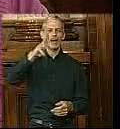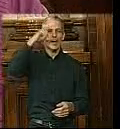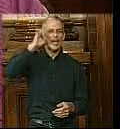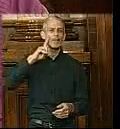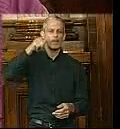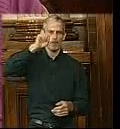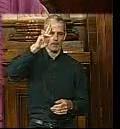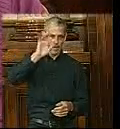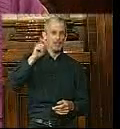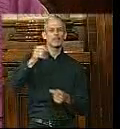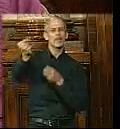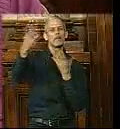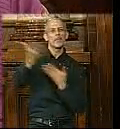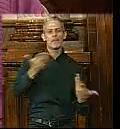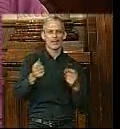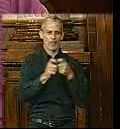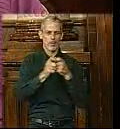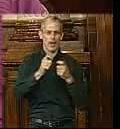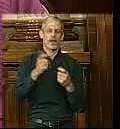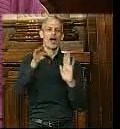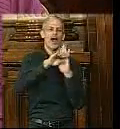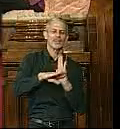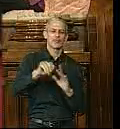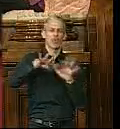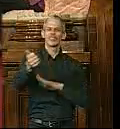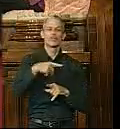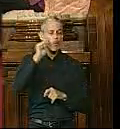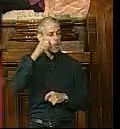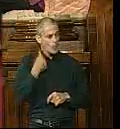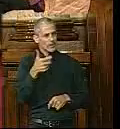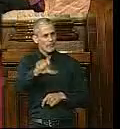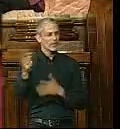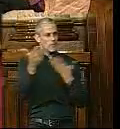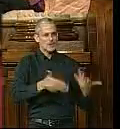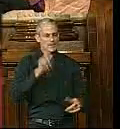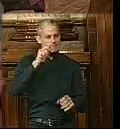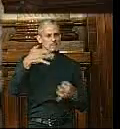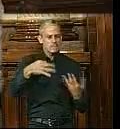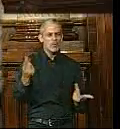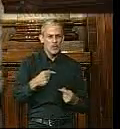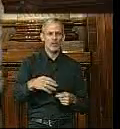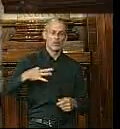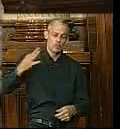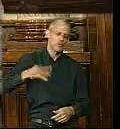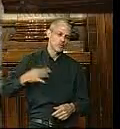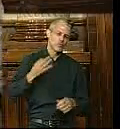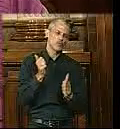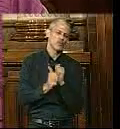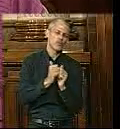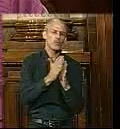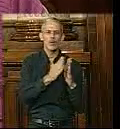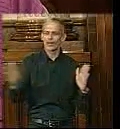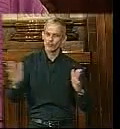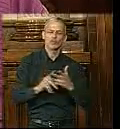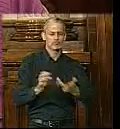a Artículo 16. Gracias por la invitación. Qué linda presentación. La verdad que sí, linda. Qué recorrido, ¿eh? Sí, sí,